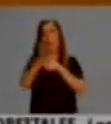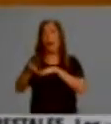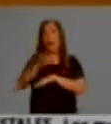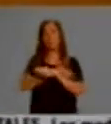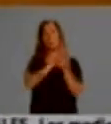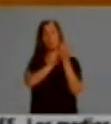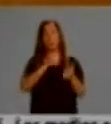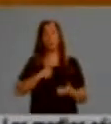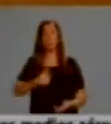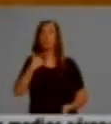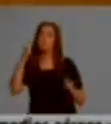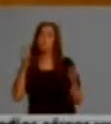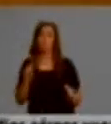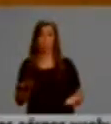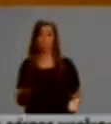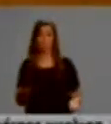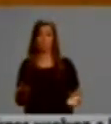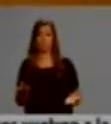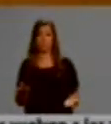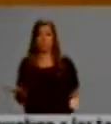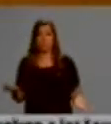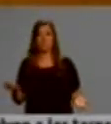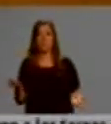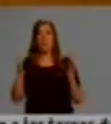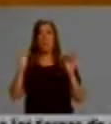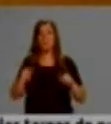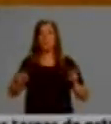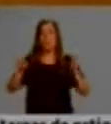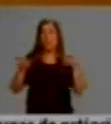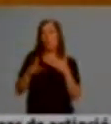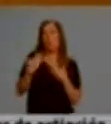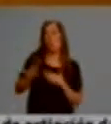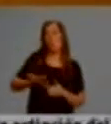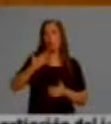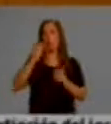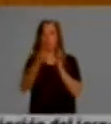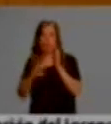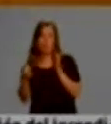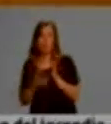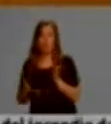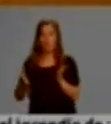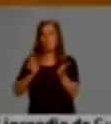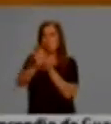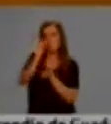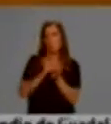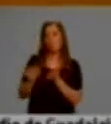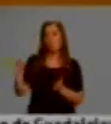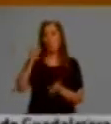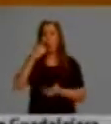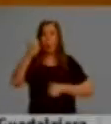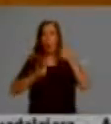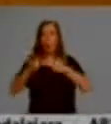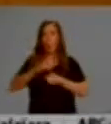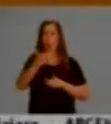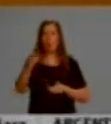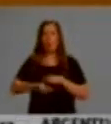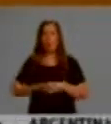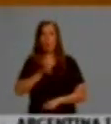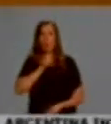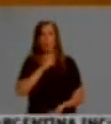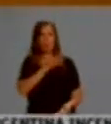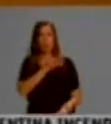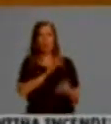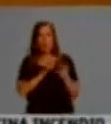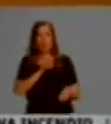caja. ¿Qué puede hacer frente a eso la innovación, la calidad, el servicio o la competencia? ¿Cómo